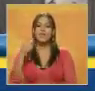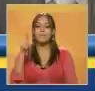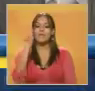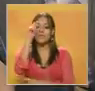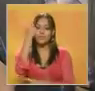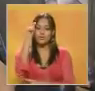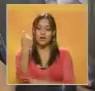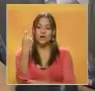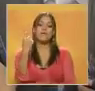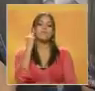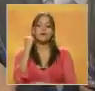diputada dinorah figuera